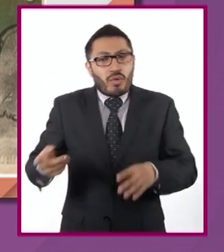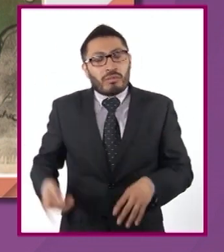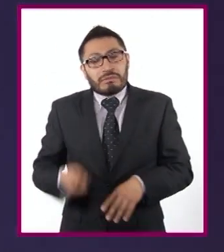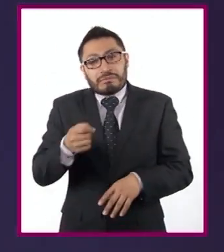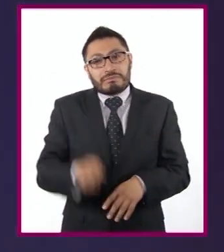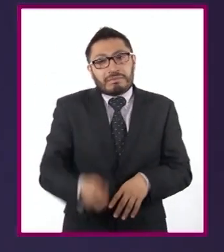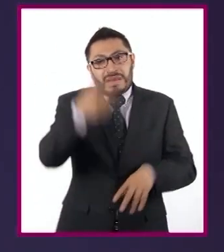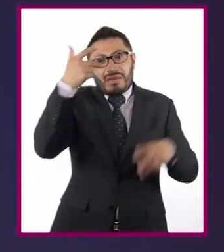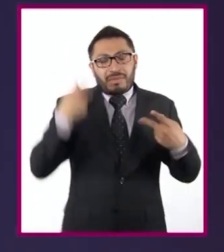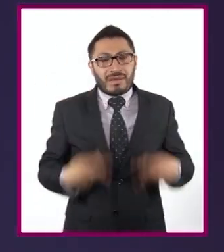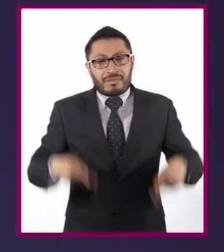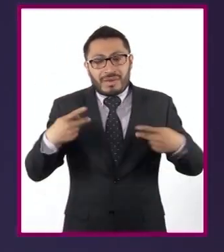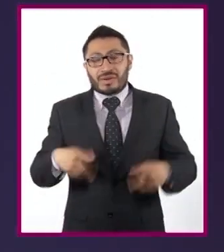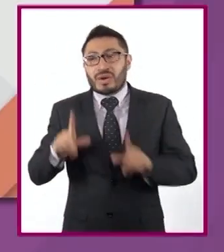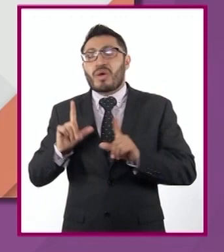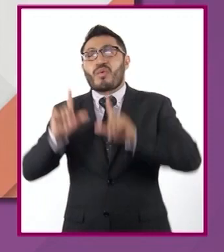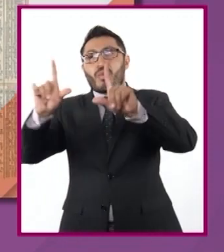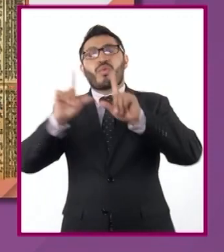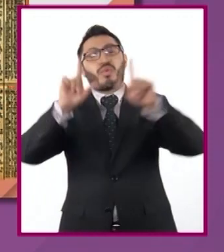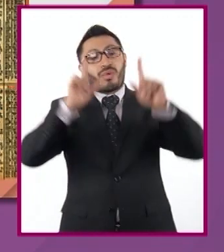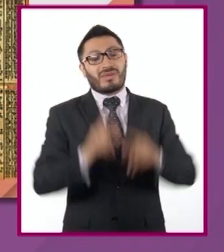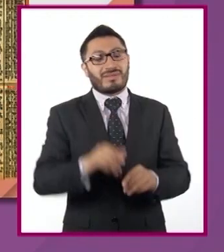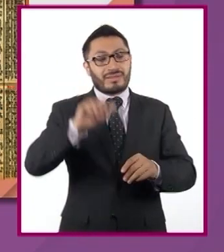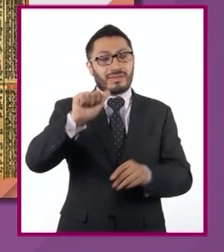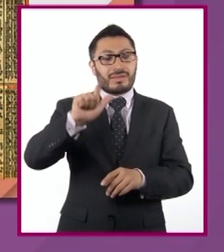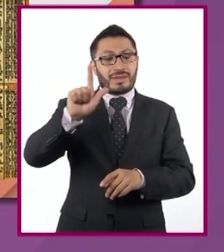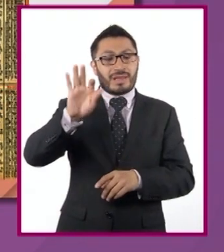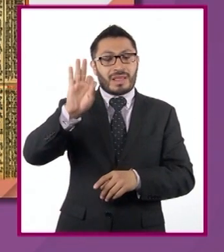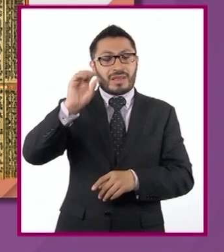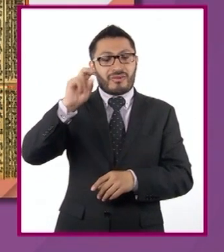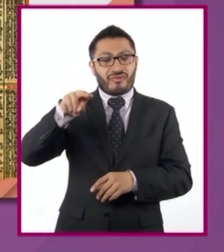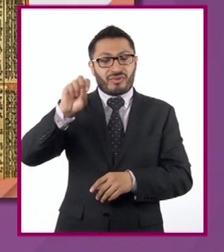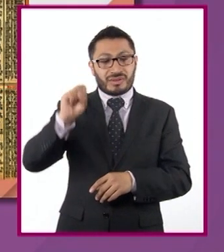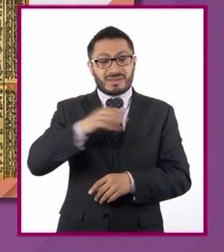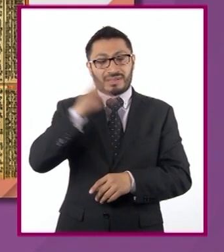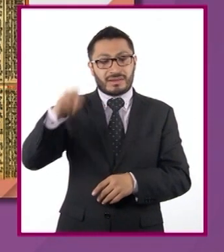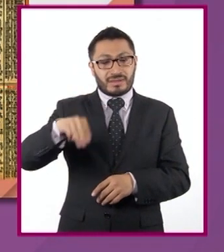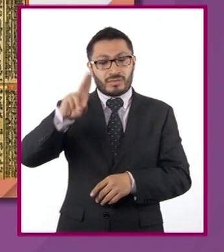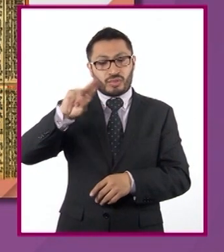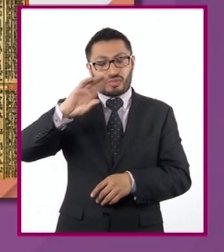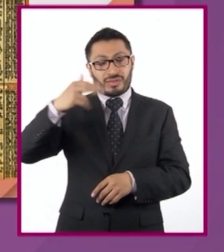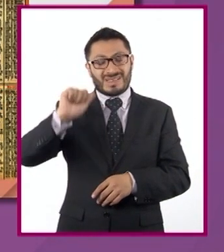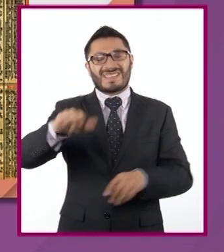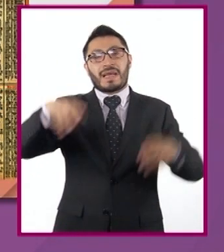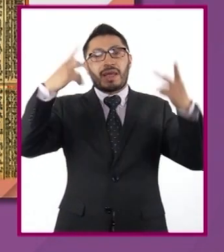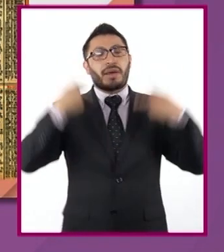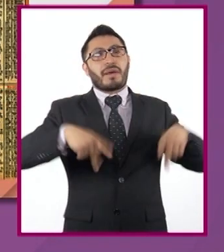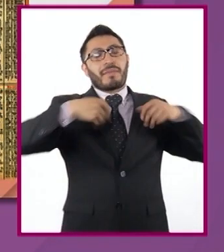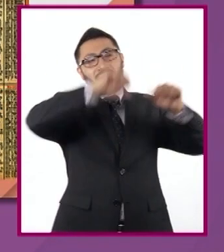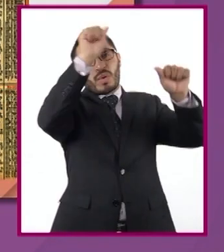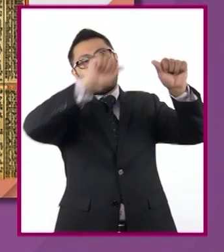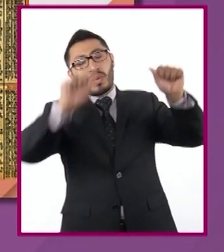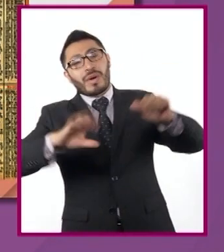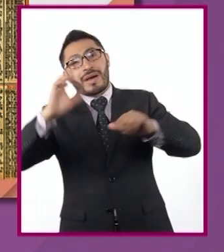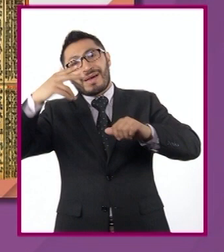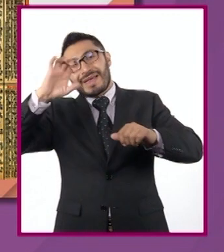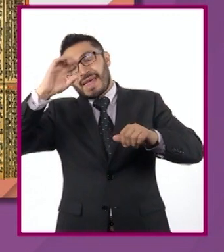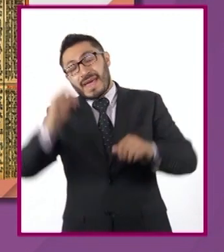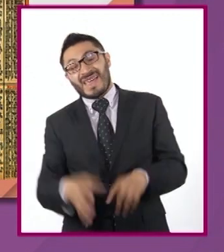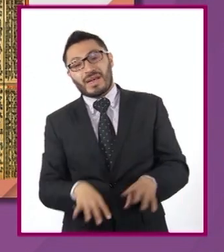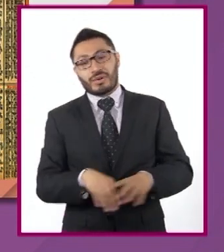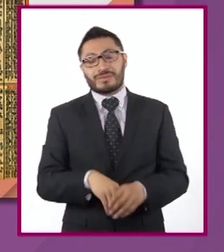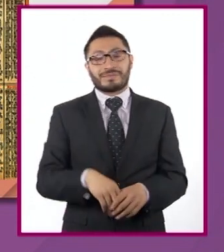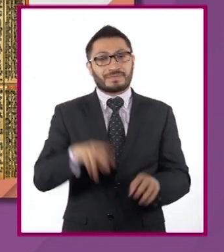publicitarios. Alphonse Mucha, pintor y artista checo representante del Art Nouveau, visualizó